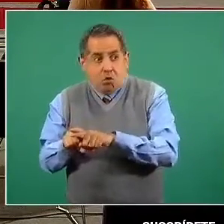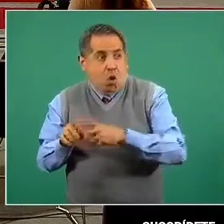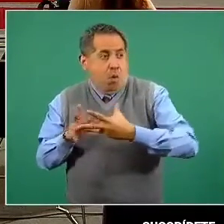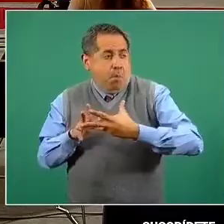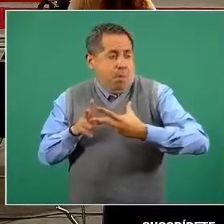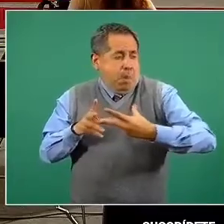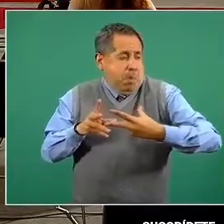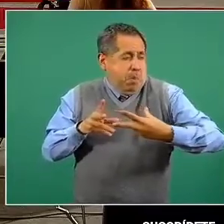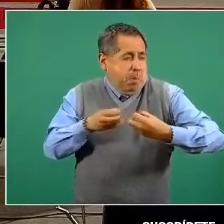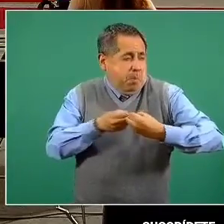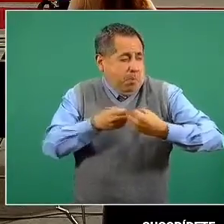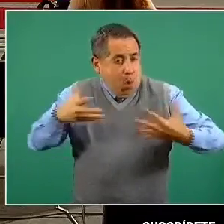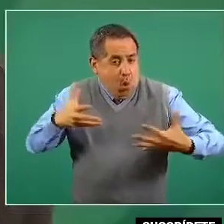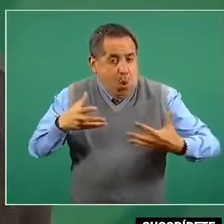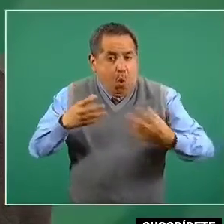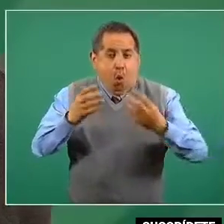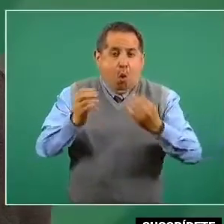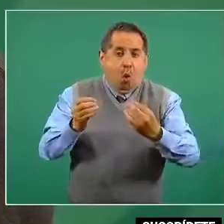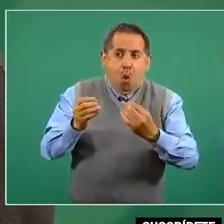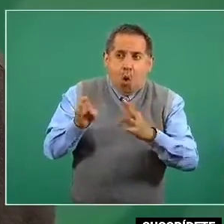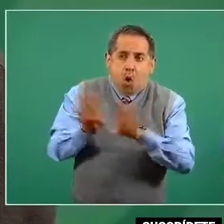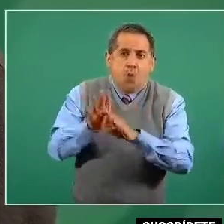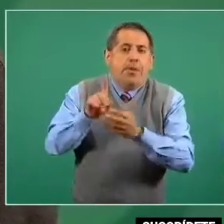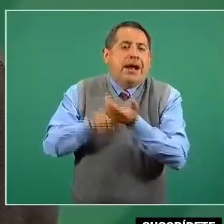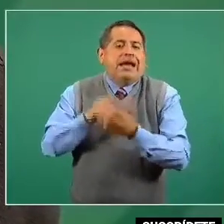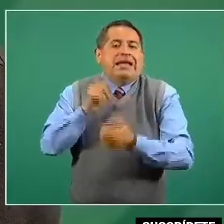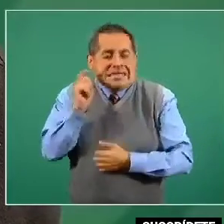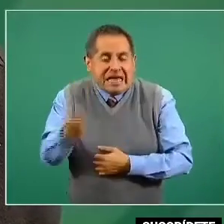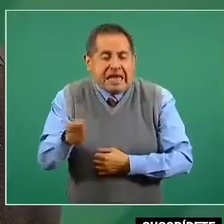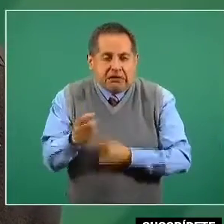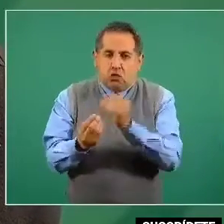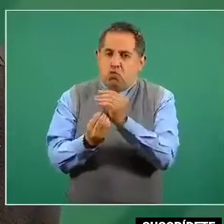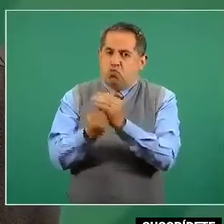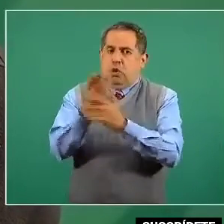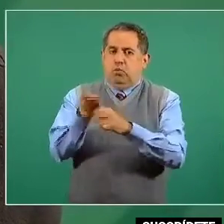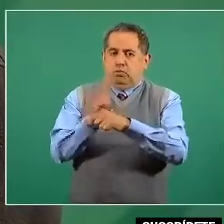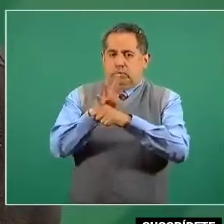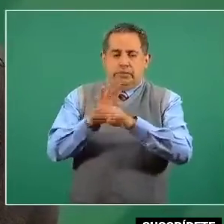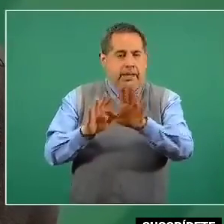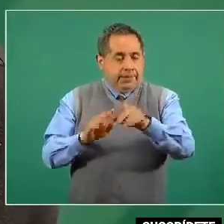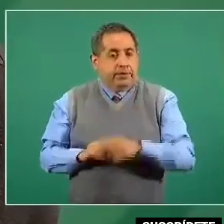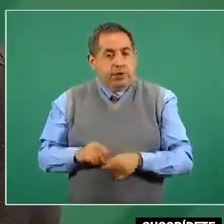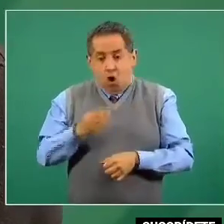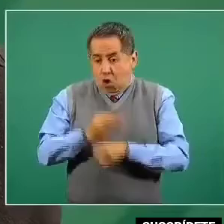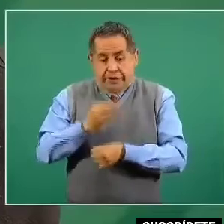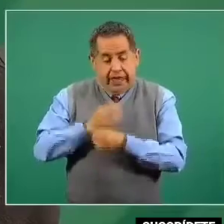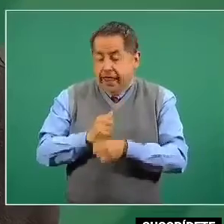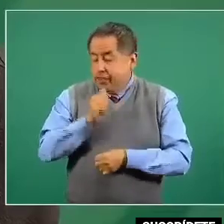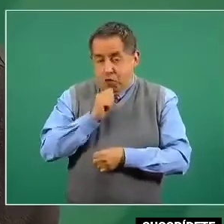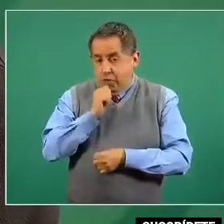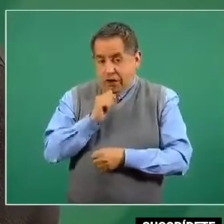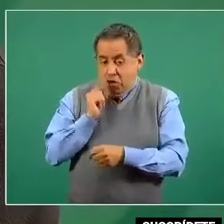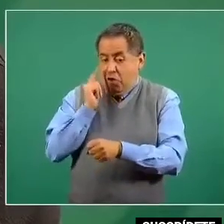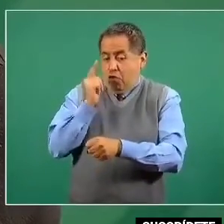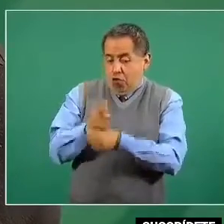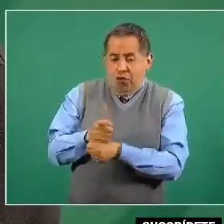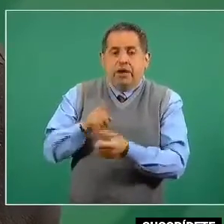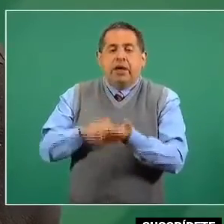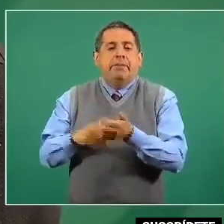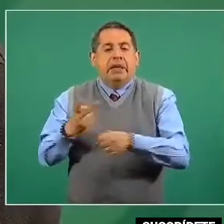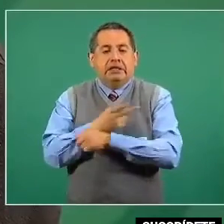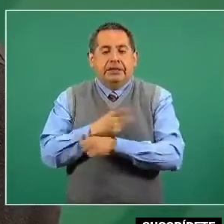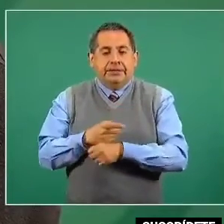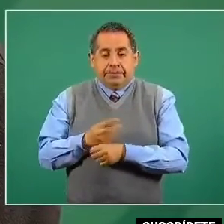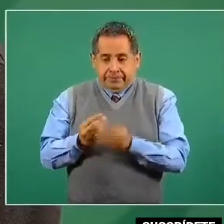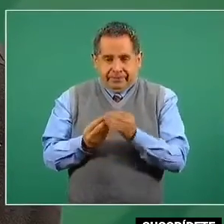un comportamiento como tal de esta nueva variante. Lo que sí hasta el momento no se ha identificado ni se identificó en esas 1,000 personas es que